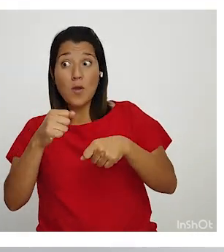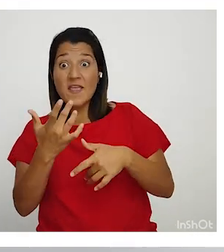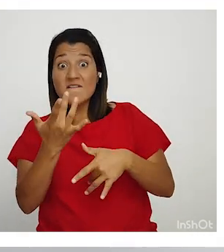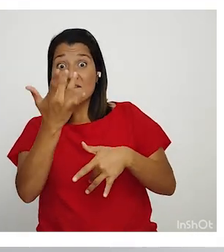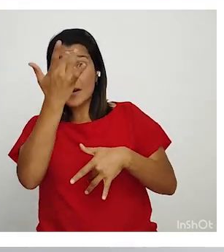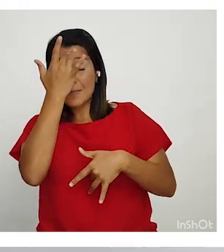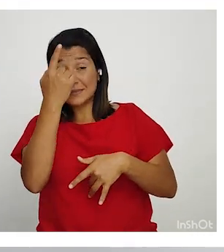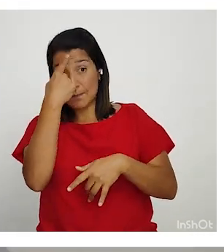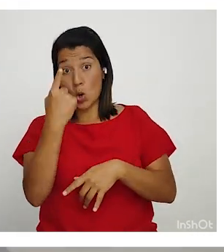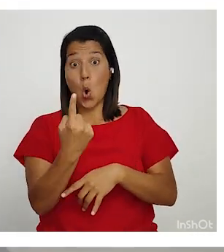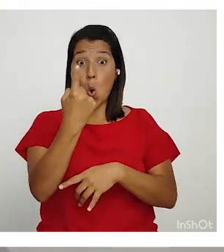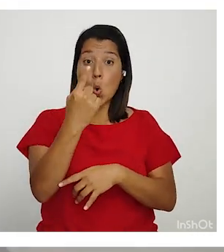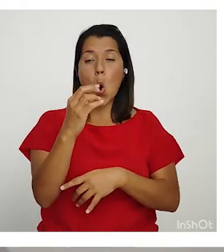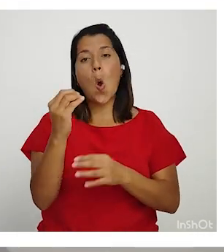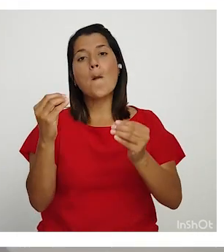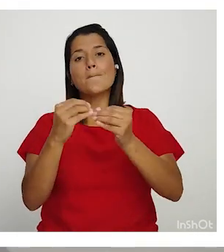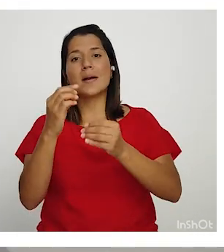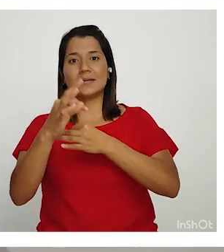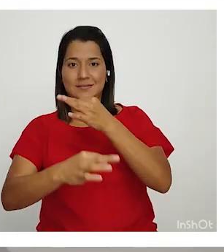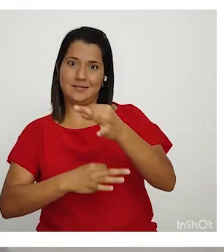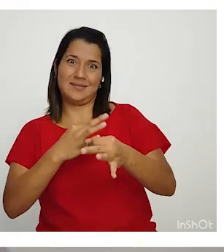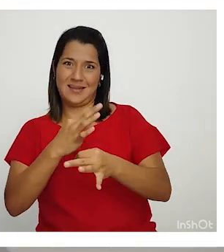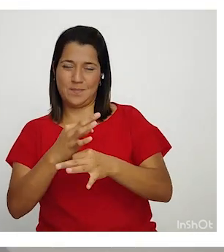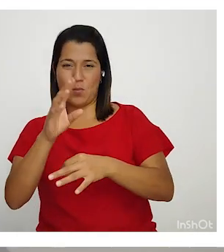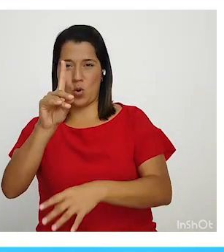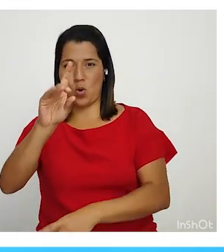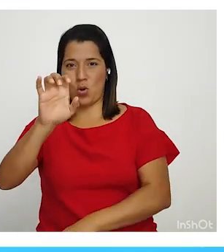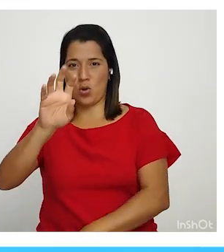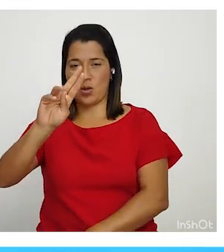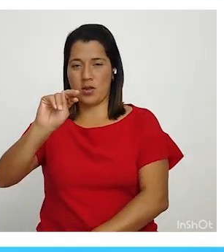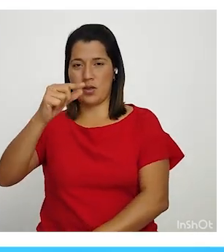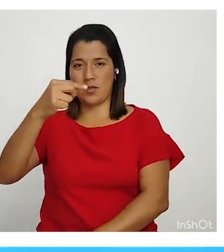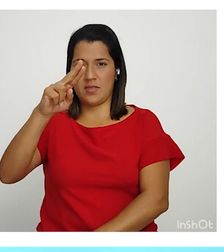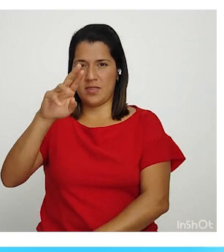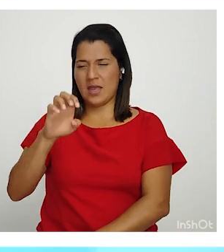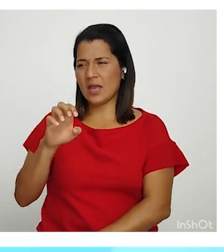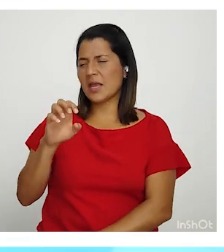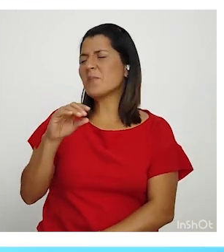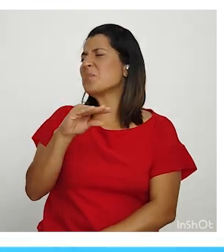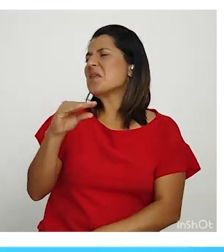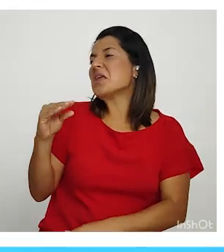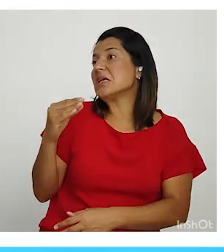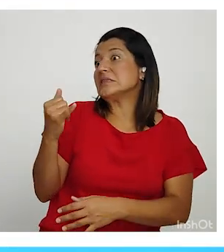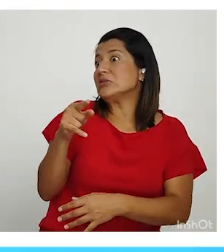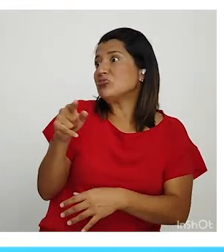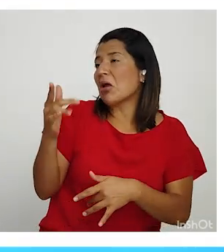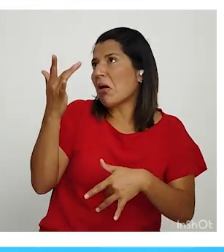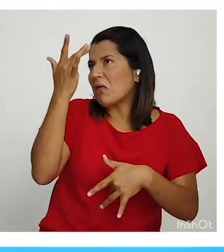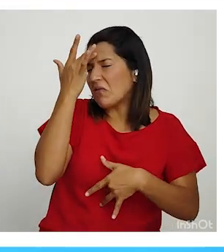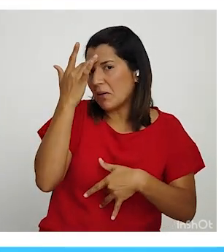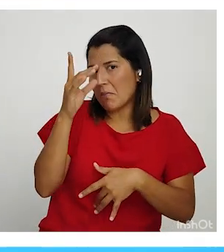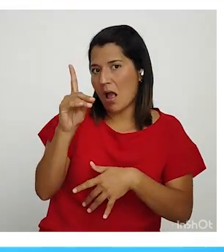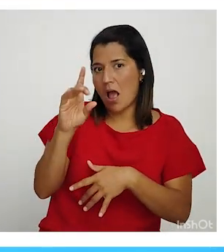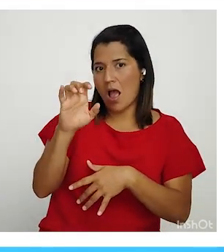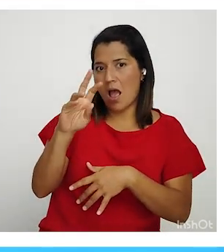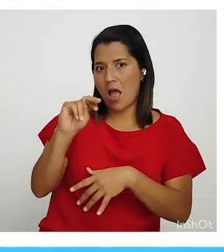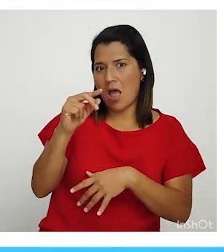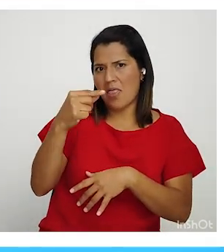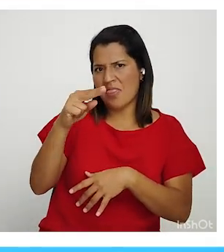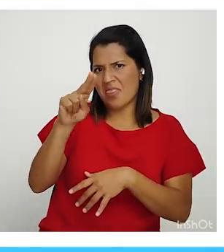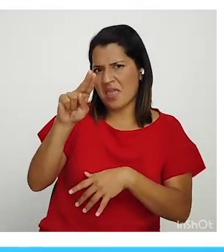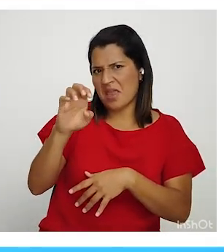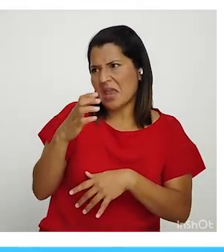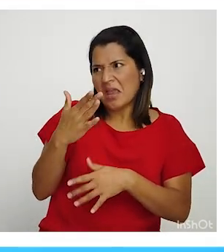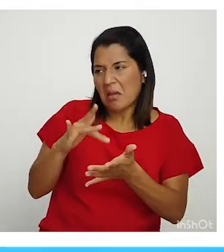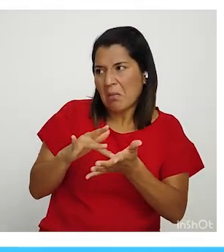vidas. ¿Qué tratamiento hay para el dengue, doctora? Porque yo creo que muchas personas creen que si se enferman de